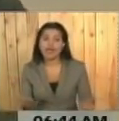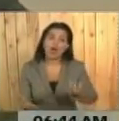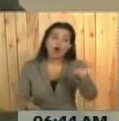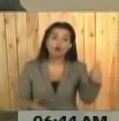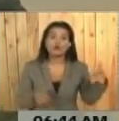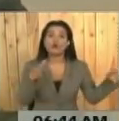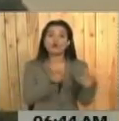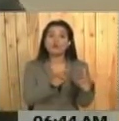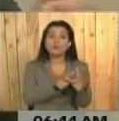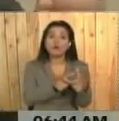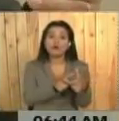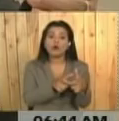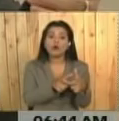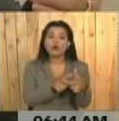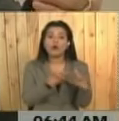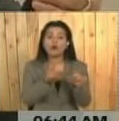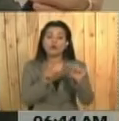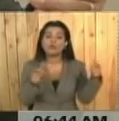este